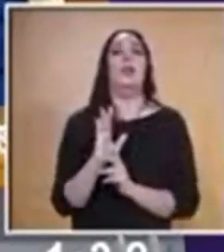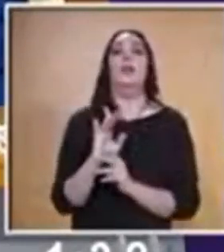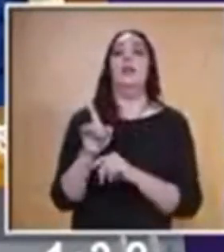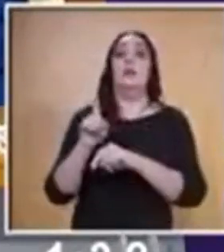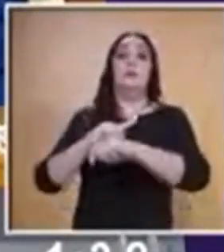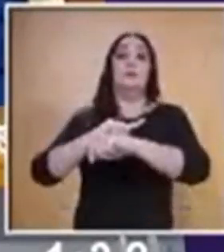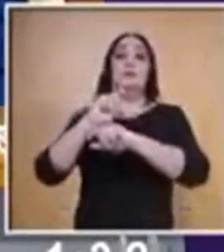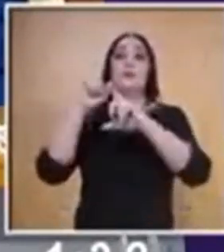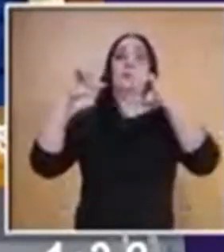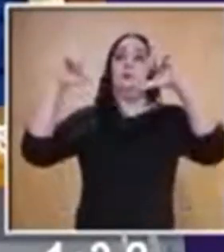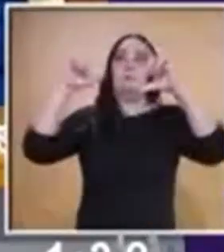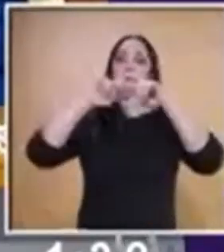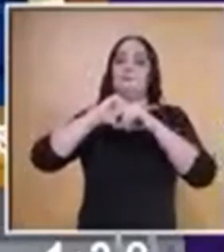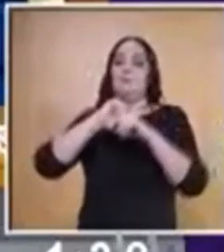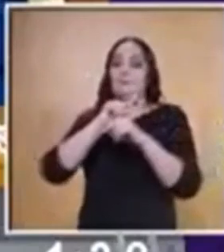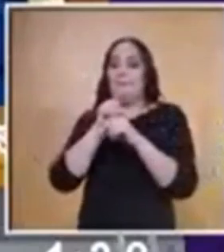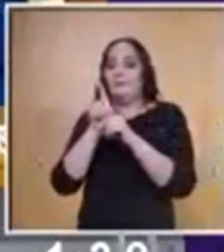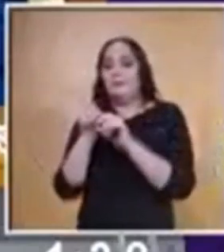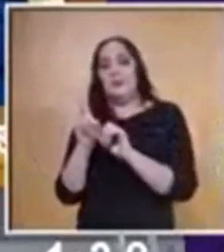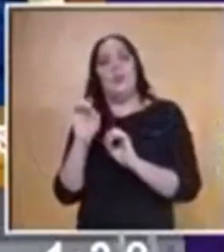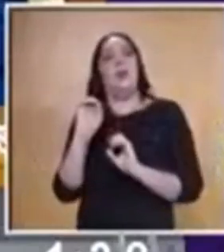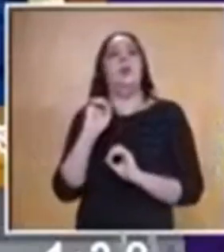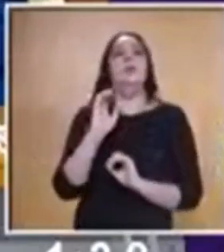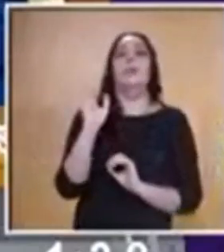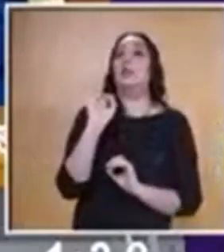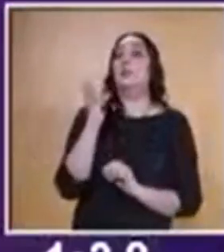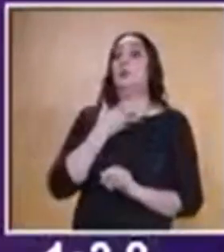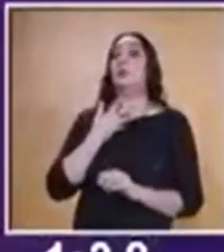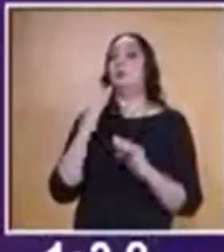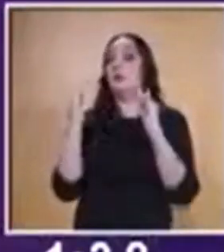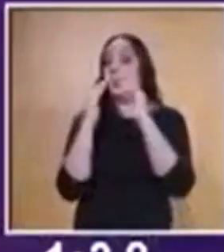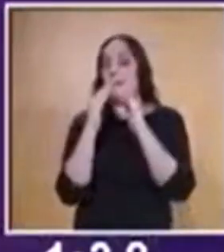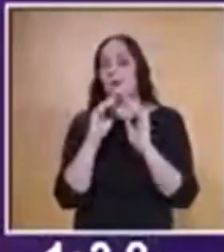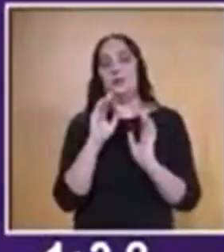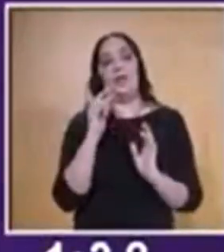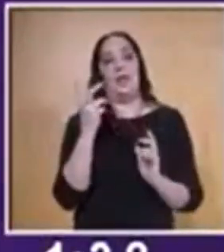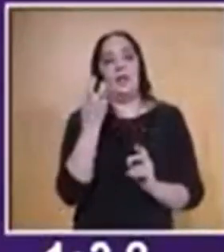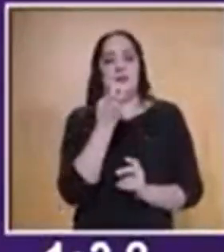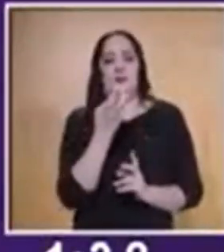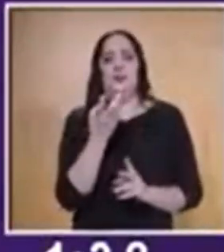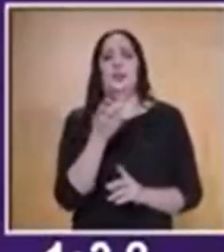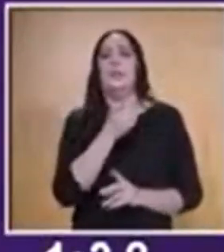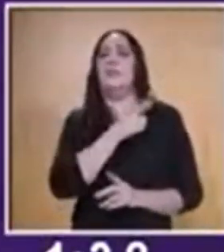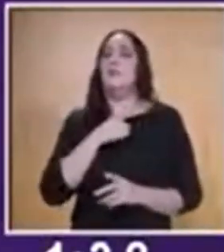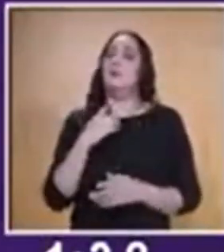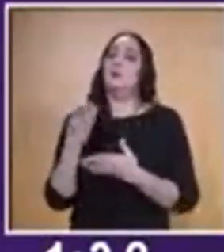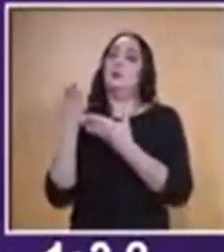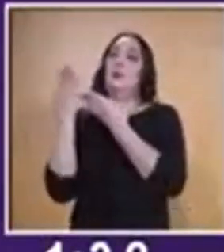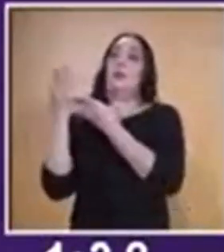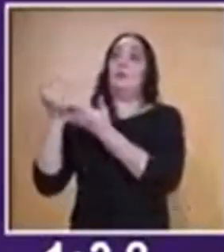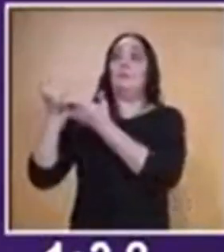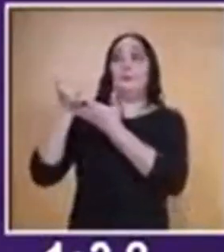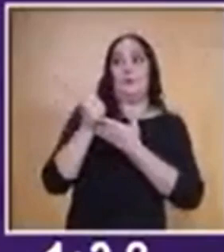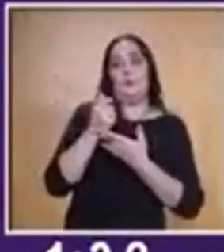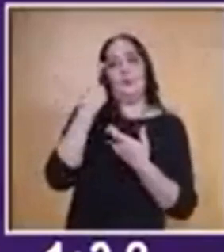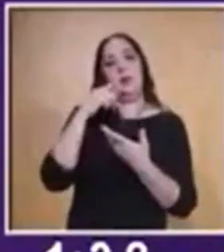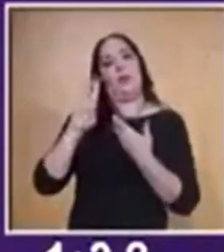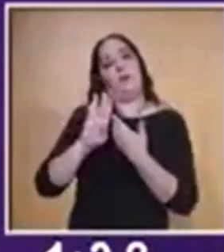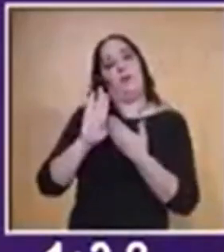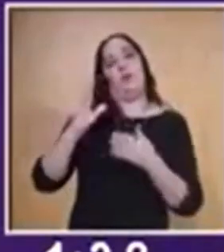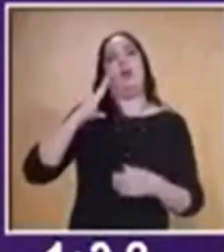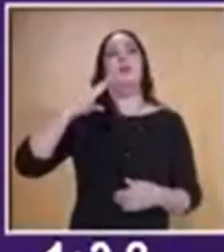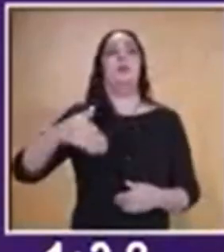va a ser más fácil que lo hagan. Si tenemos en casa uno así o más grande, hay que pedirle ayuda a algún adulto para que no provoquemos algún